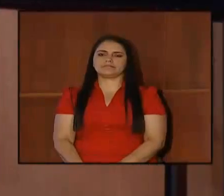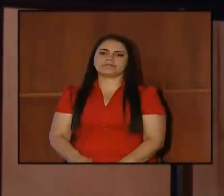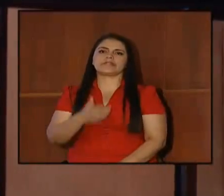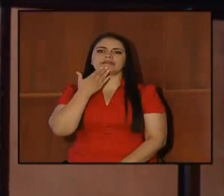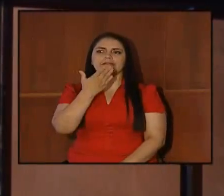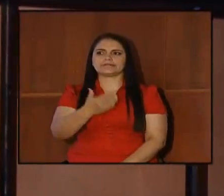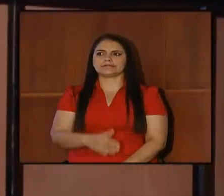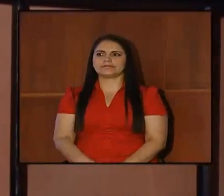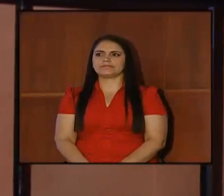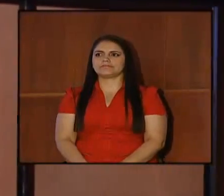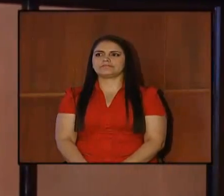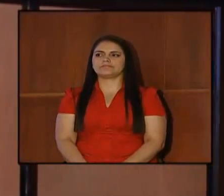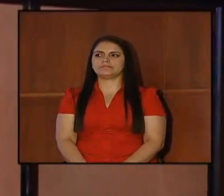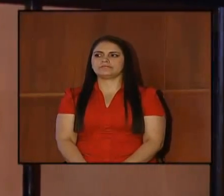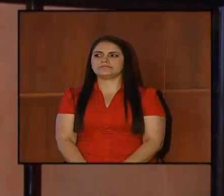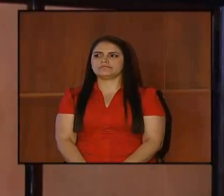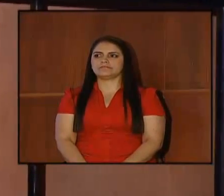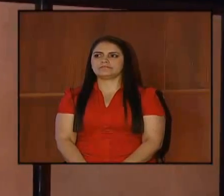gracias.